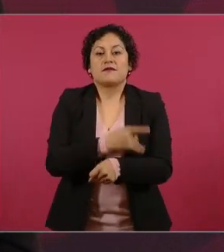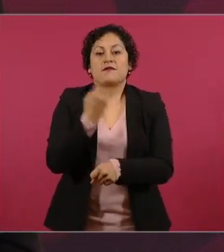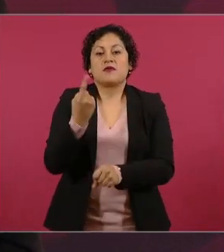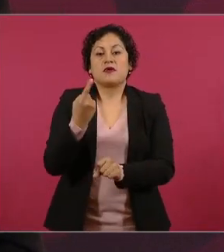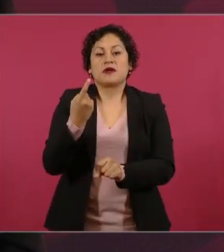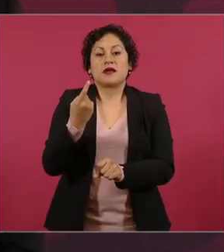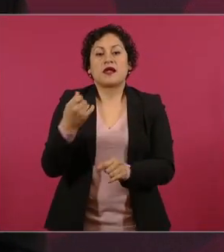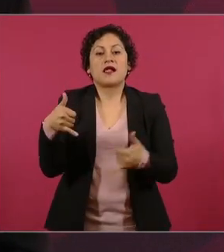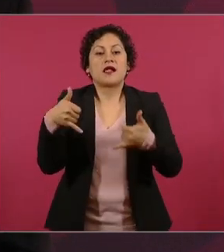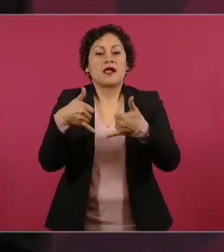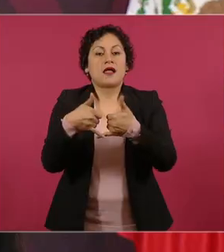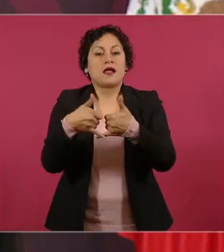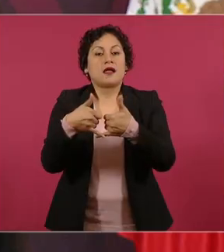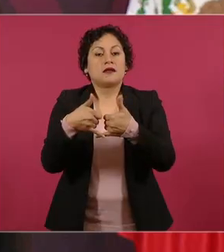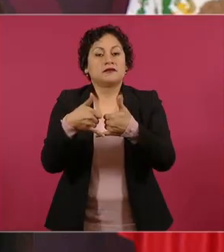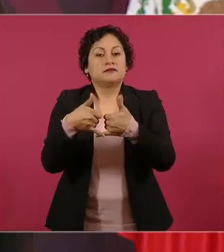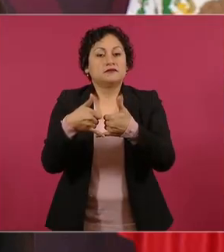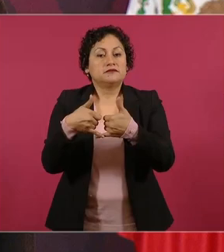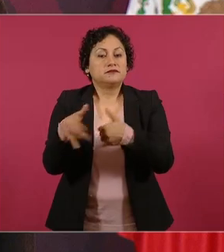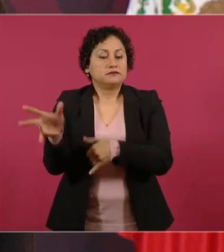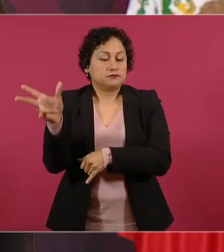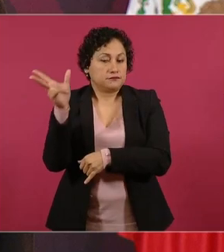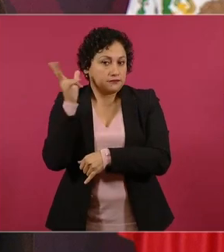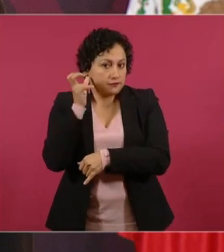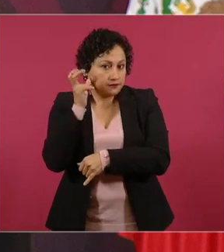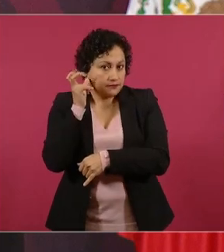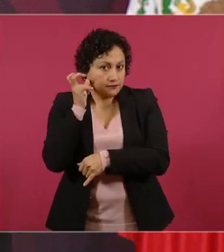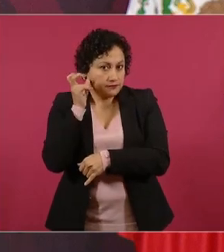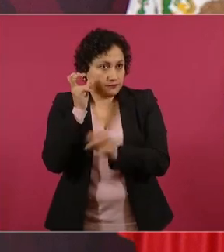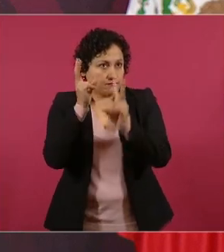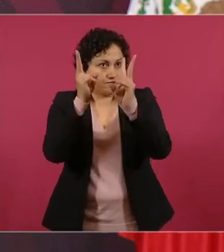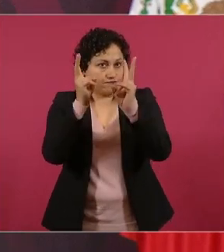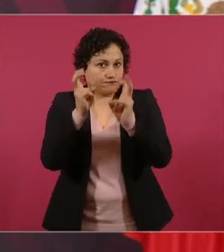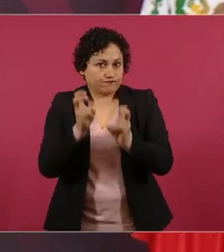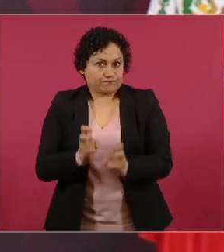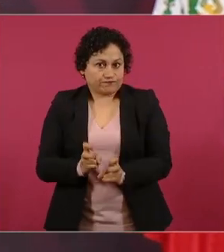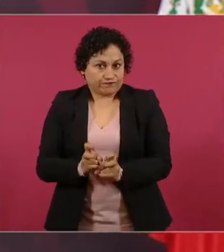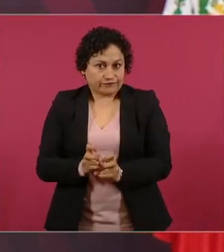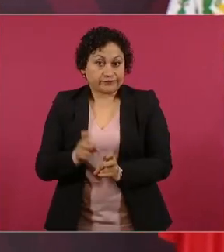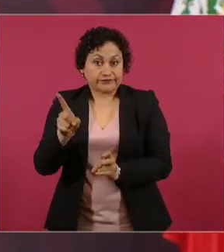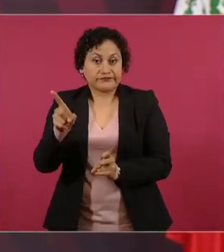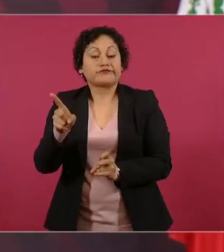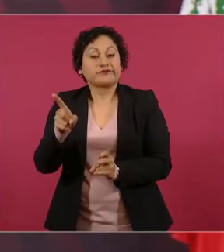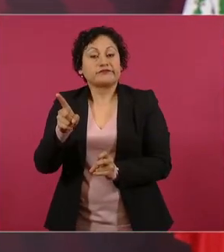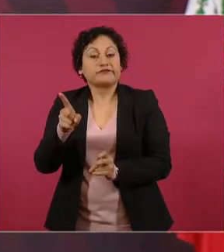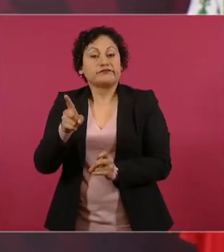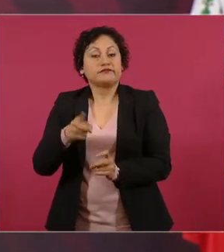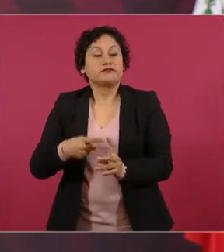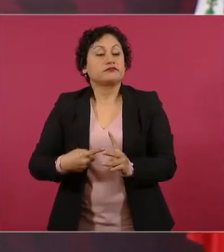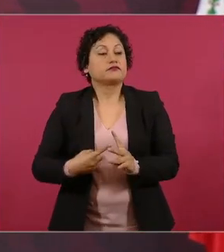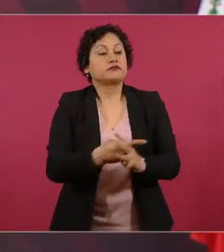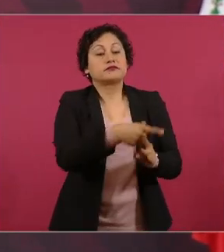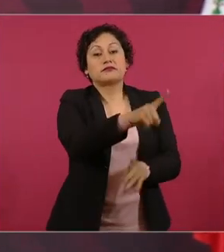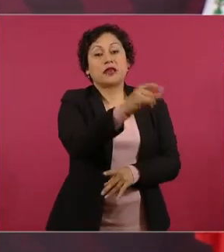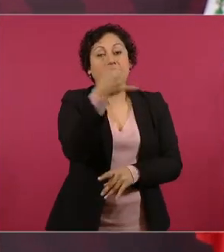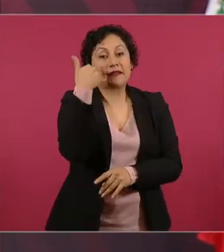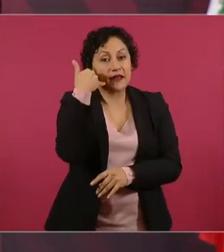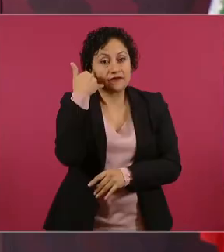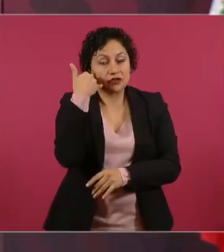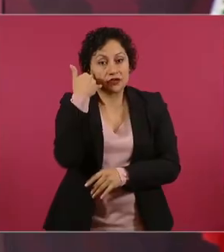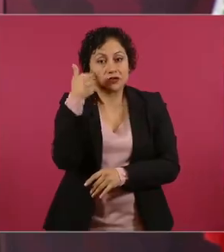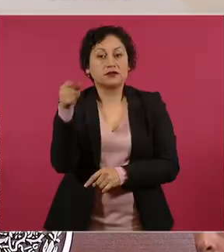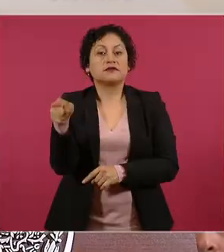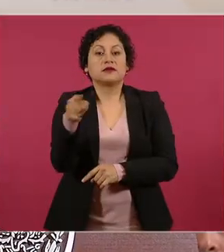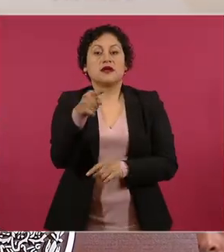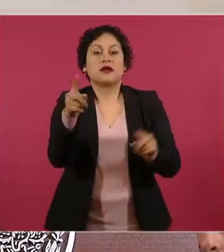O sea, interviene en el teléfono, entonces dan a conocer un fragmento. Ya